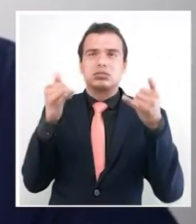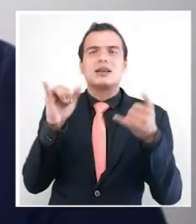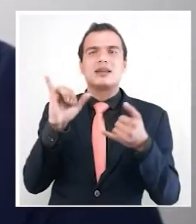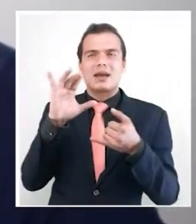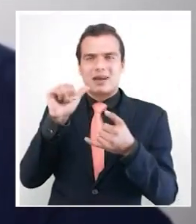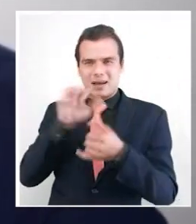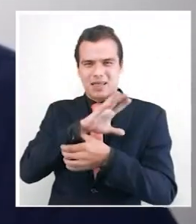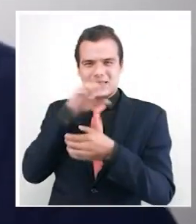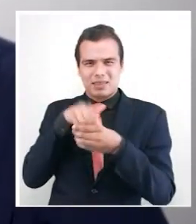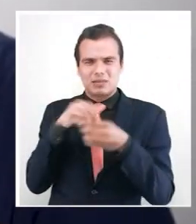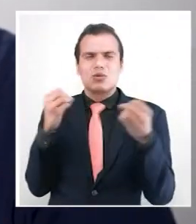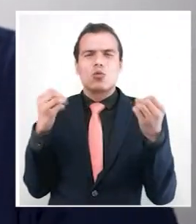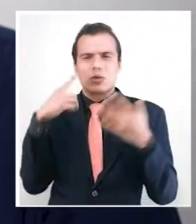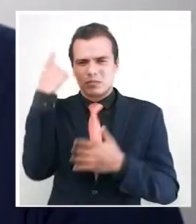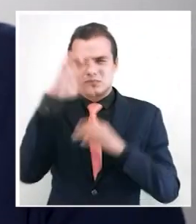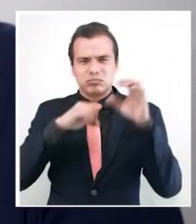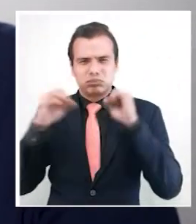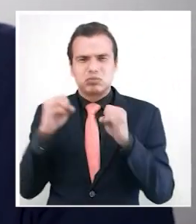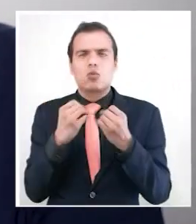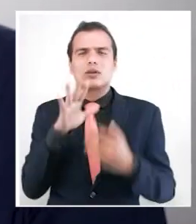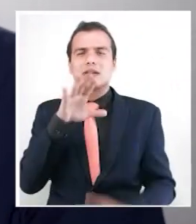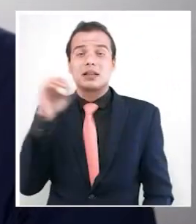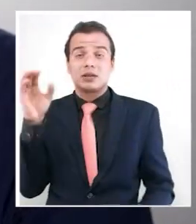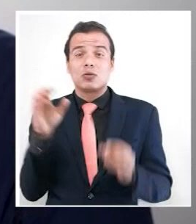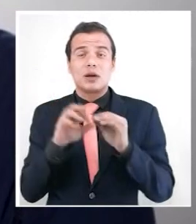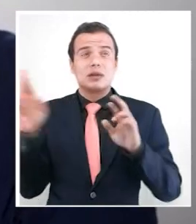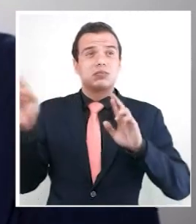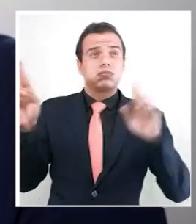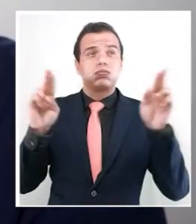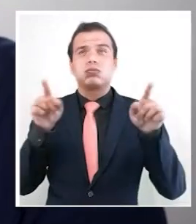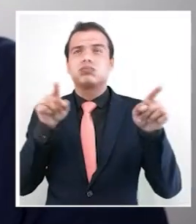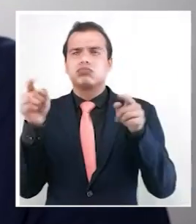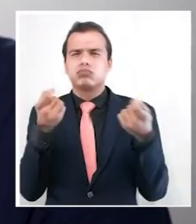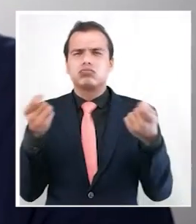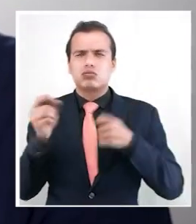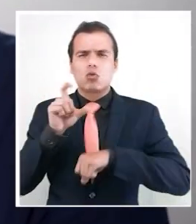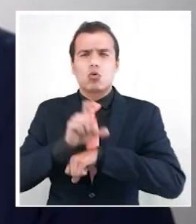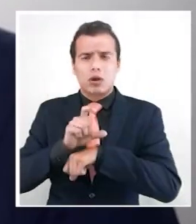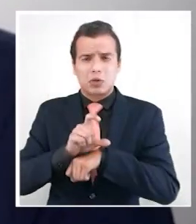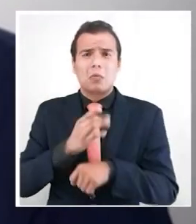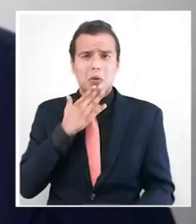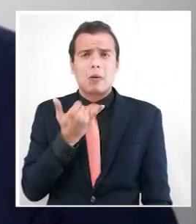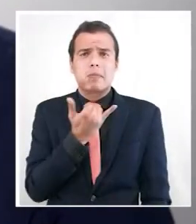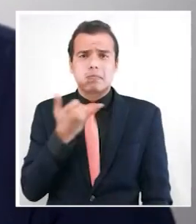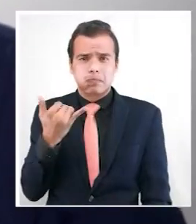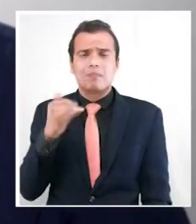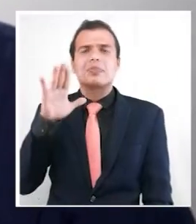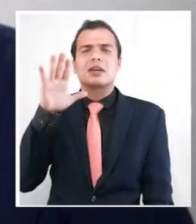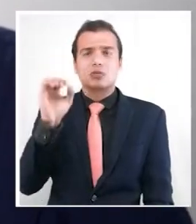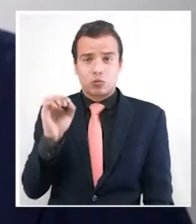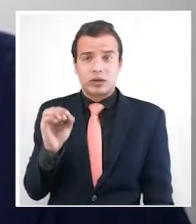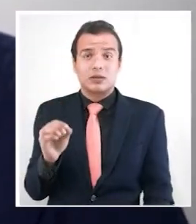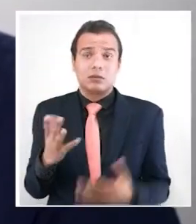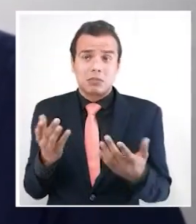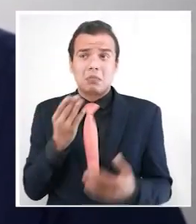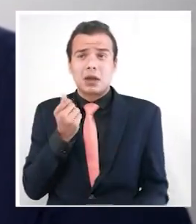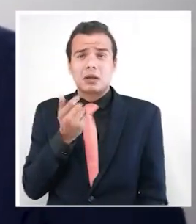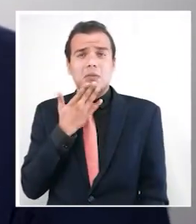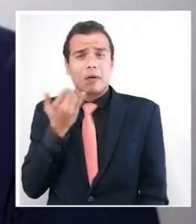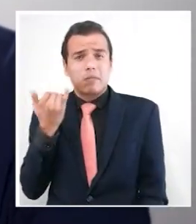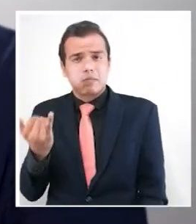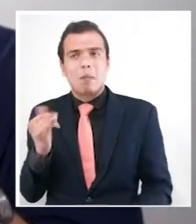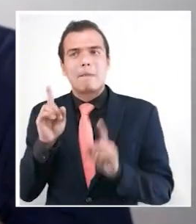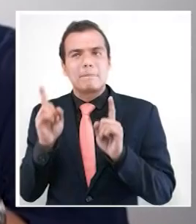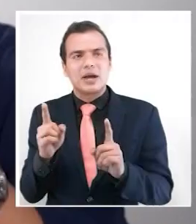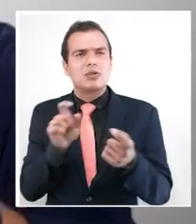500 alarmas para que estén en los barrios y en las instituciones educativas. Sí se puede, hay recursos. Lo que pasa es que tenemos que apretarnos el cinturón